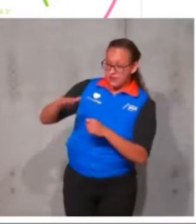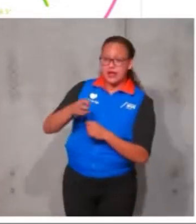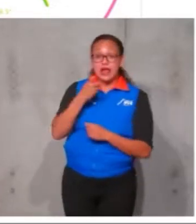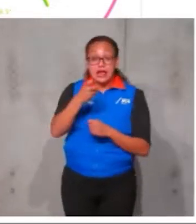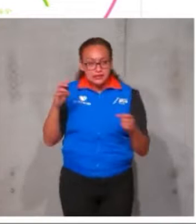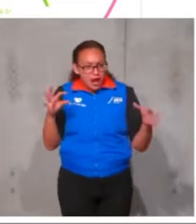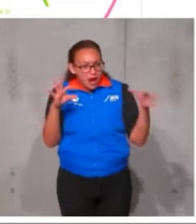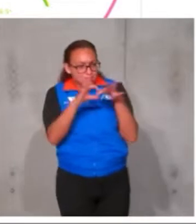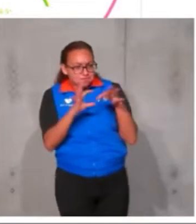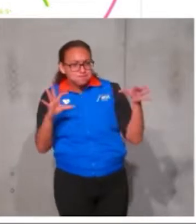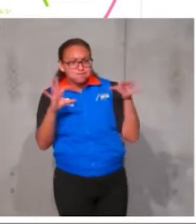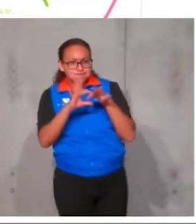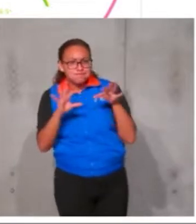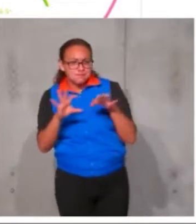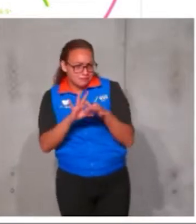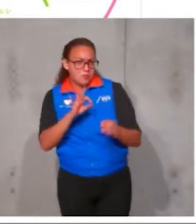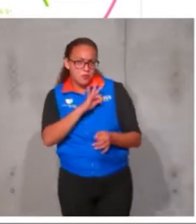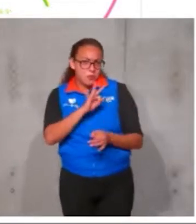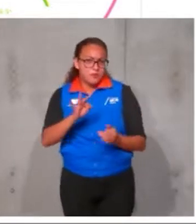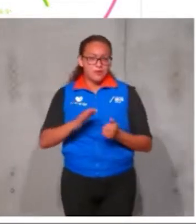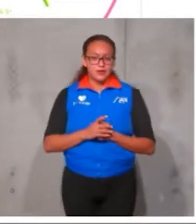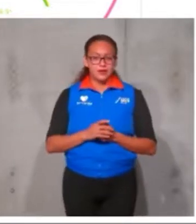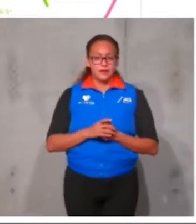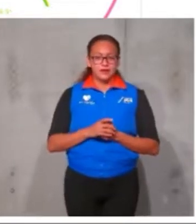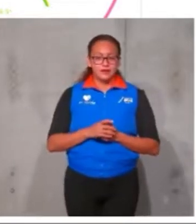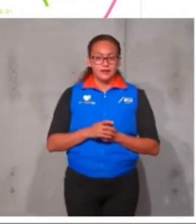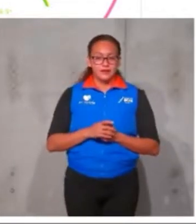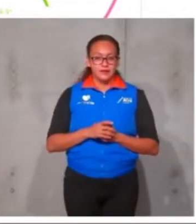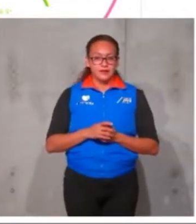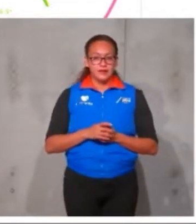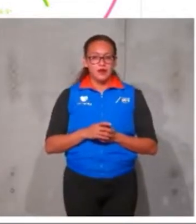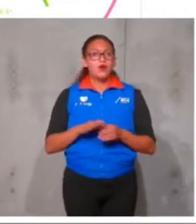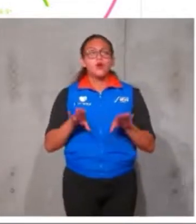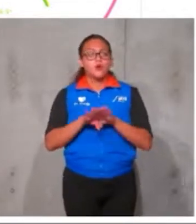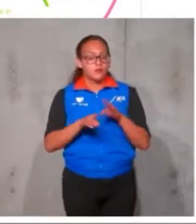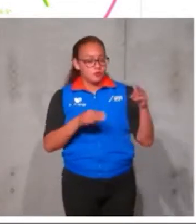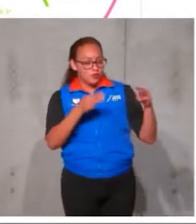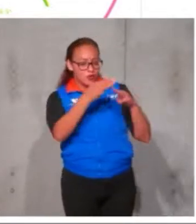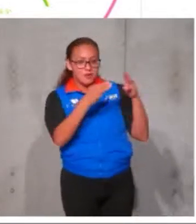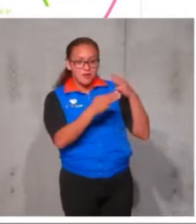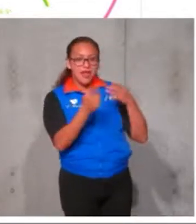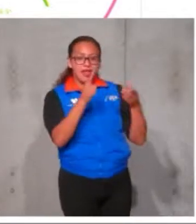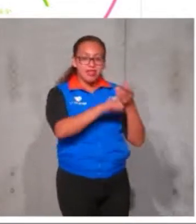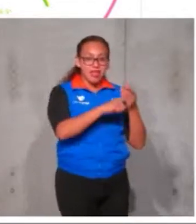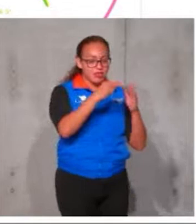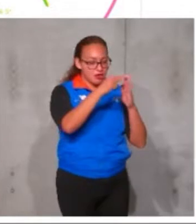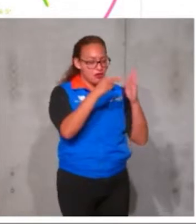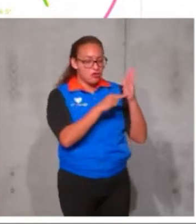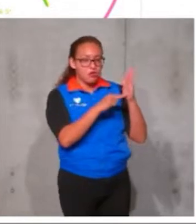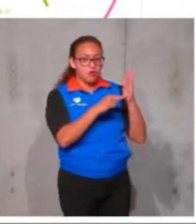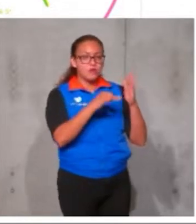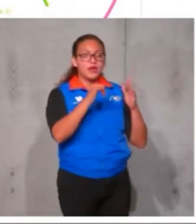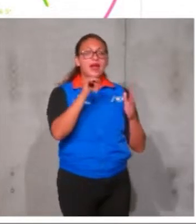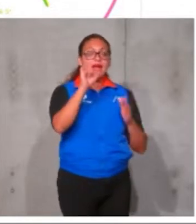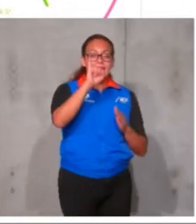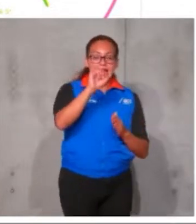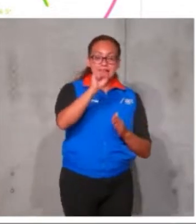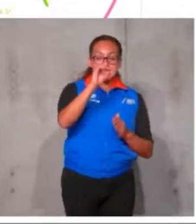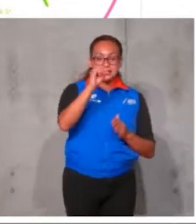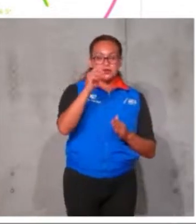esos temas van vinculados o los podemos vincular con las materias fundamentales de la norma